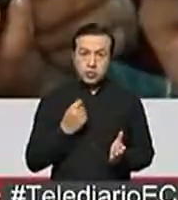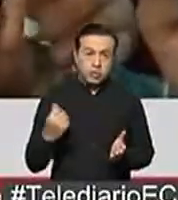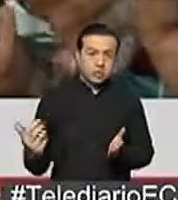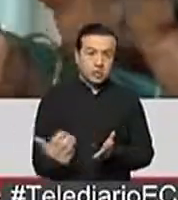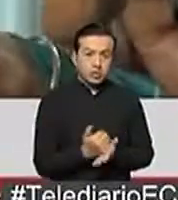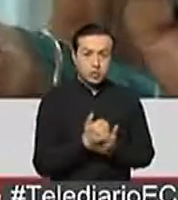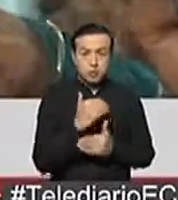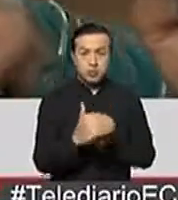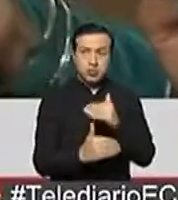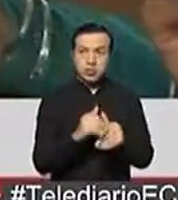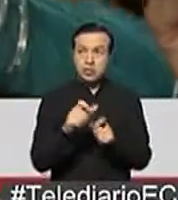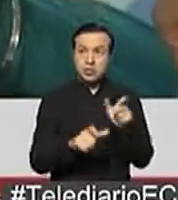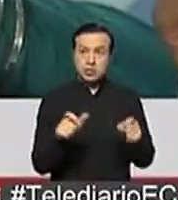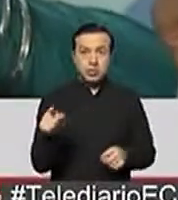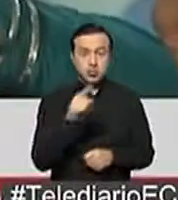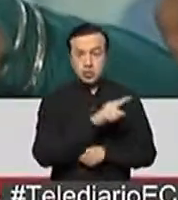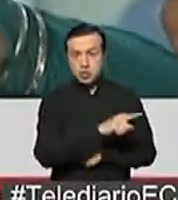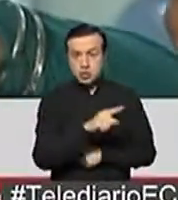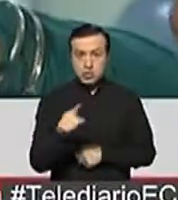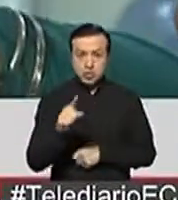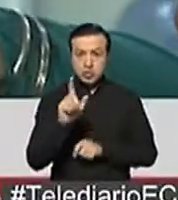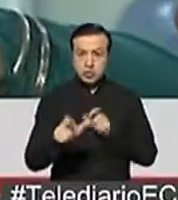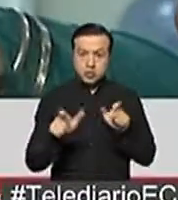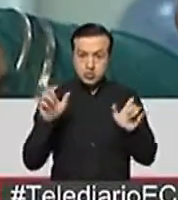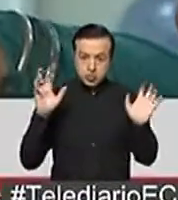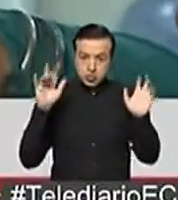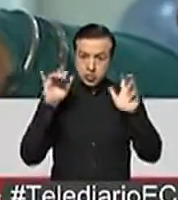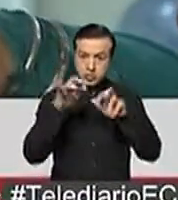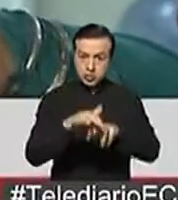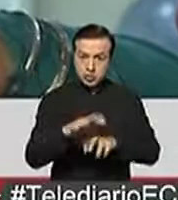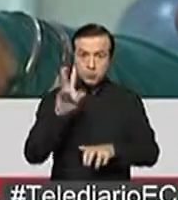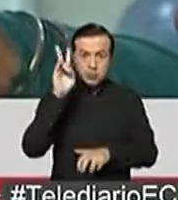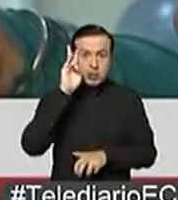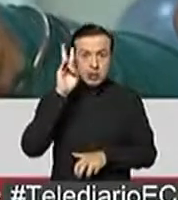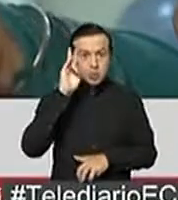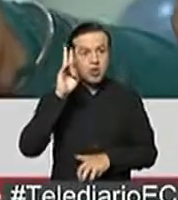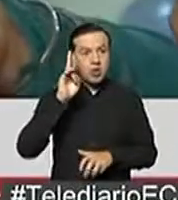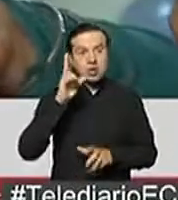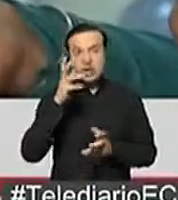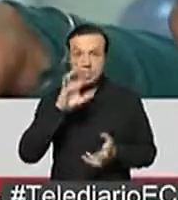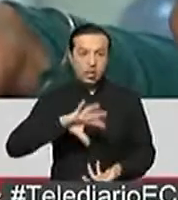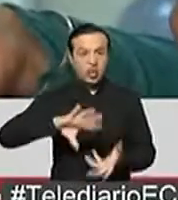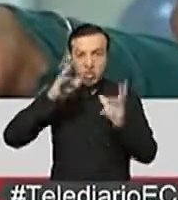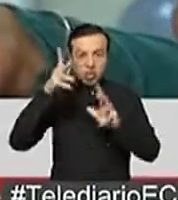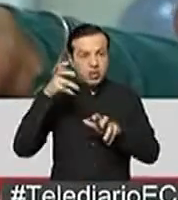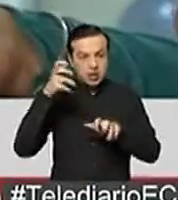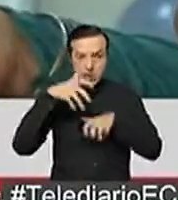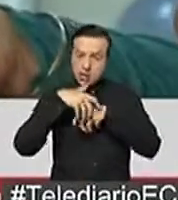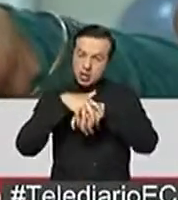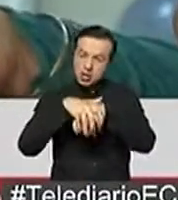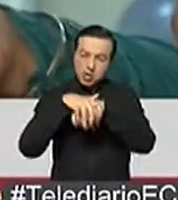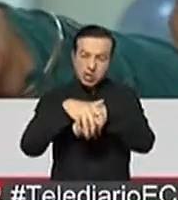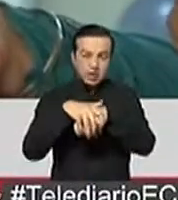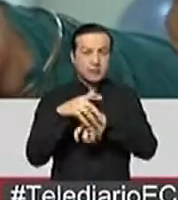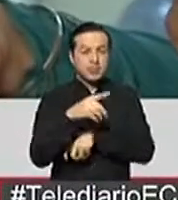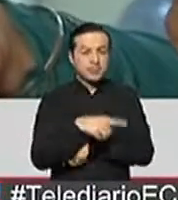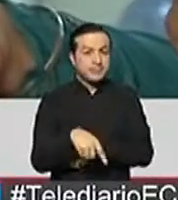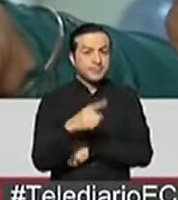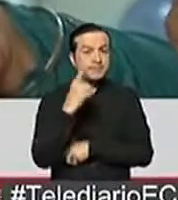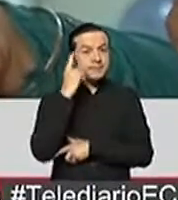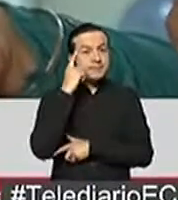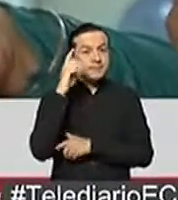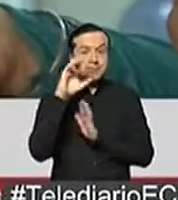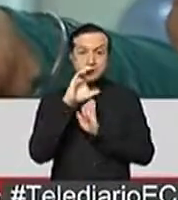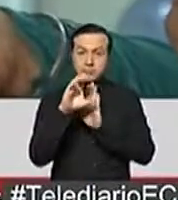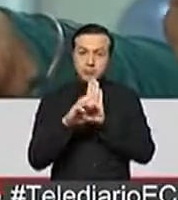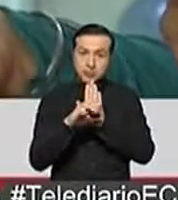Todos los procesados intervinieron en las manifestaciones con la finalidad de subvertir al pueblo y efectivamente desconocer el orden